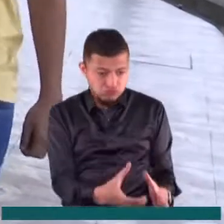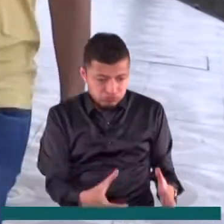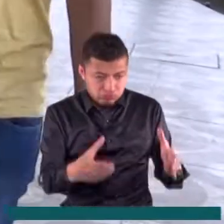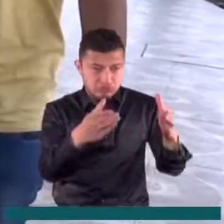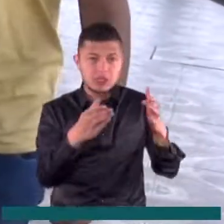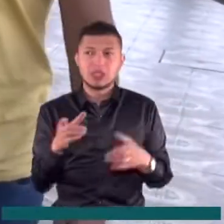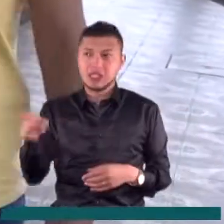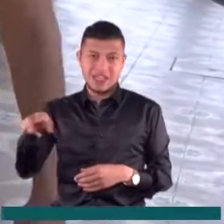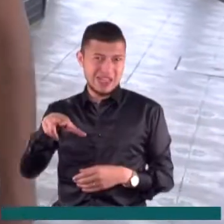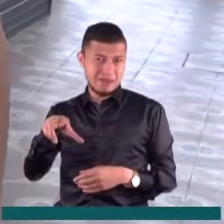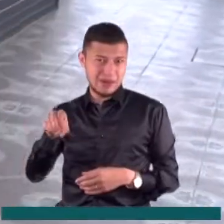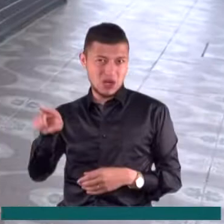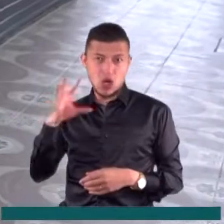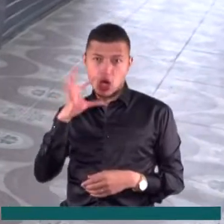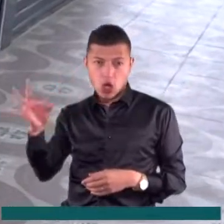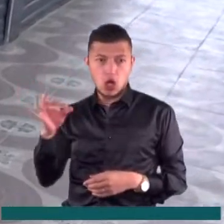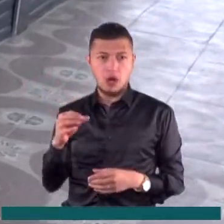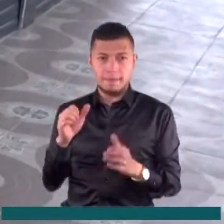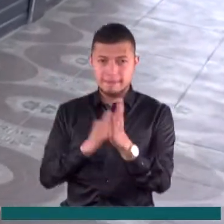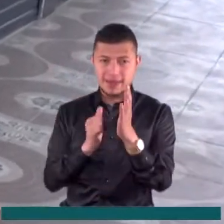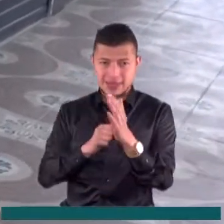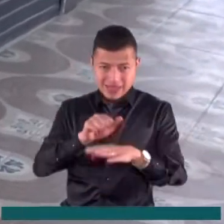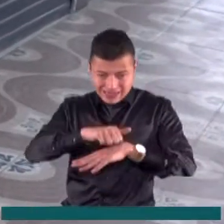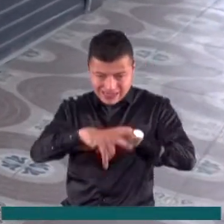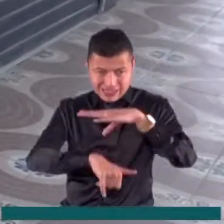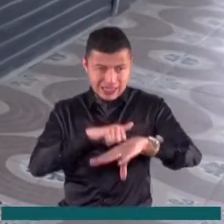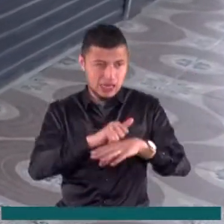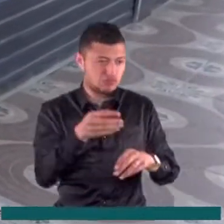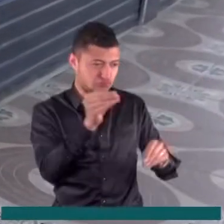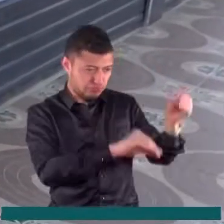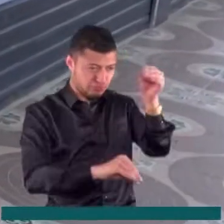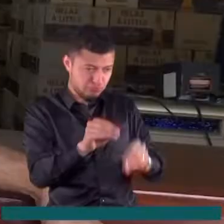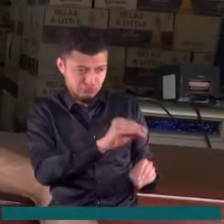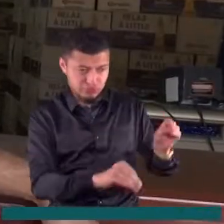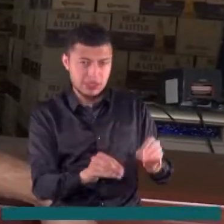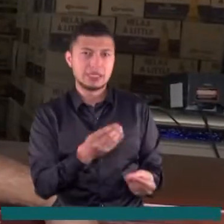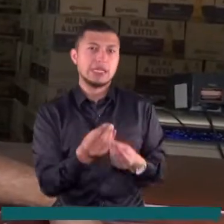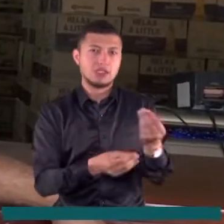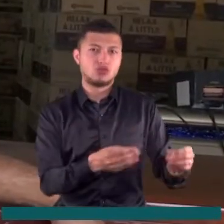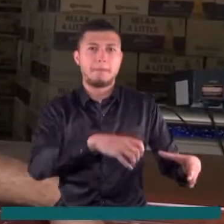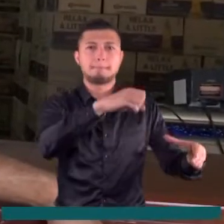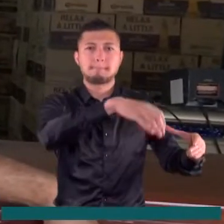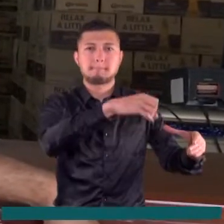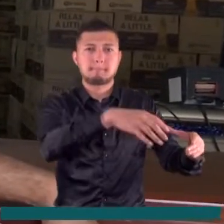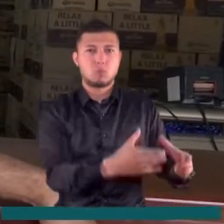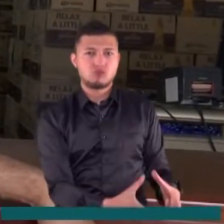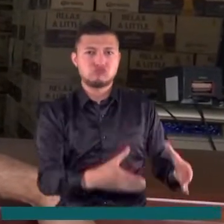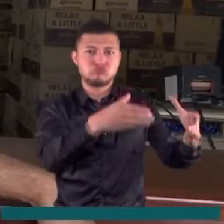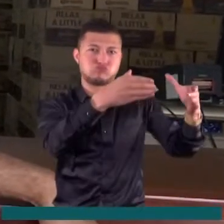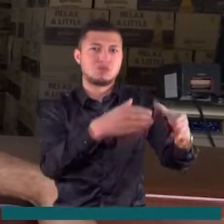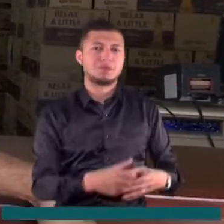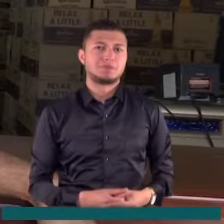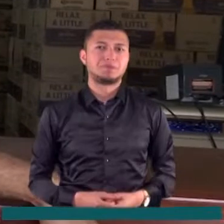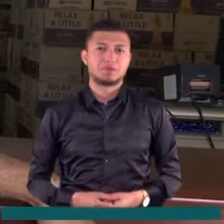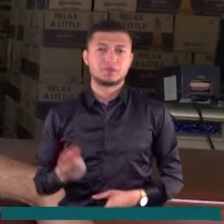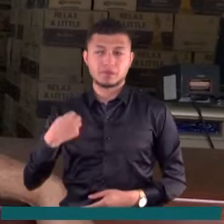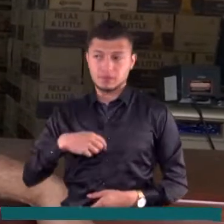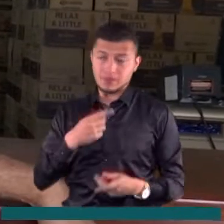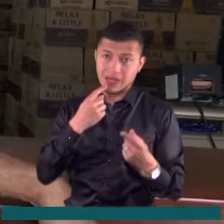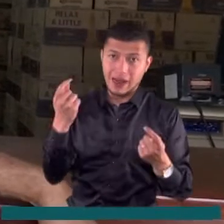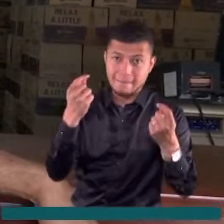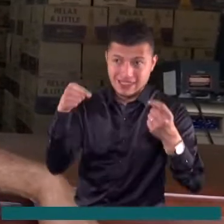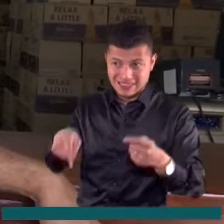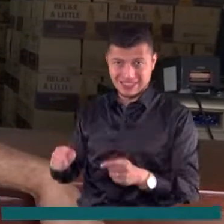recipientes fueron elaborados por uno de los hermanos forero con material reciclable digamos aquí en la bodega